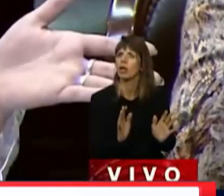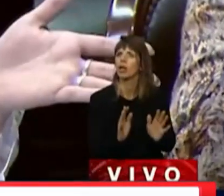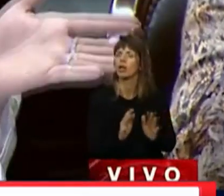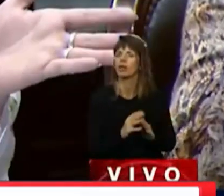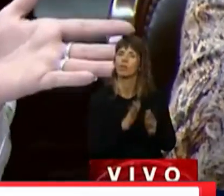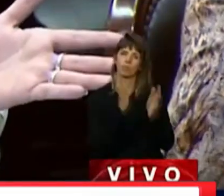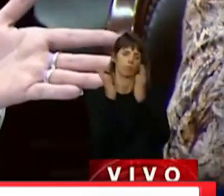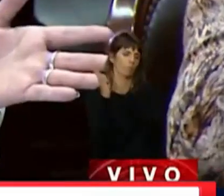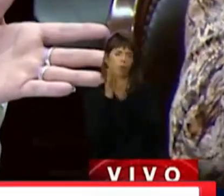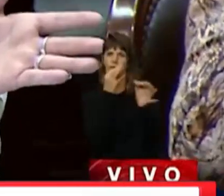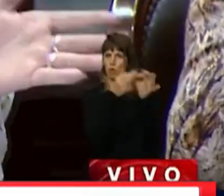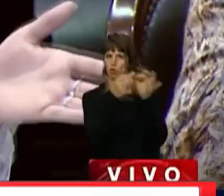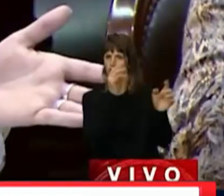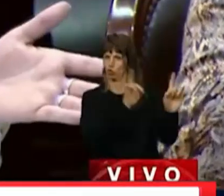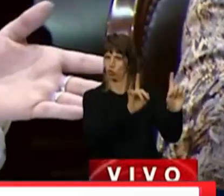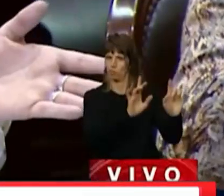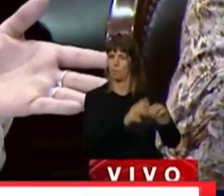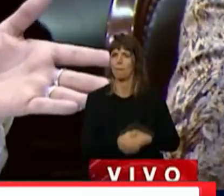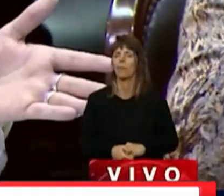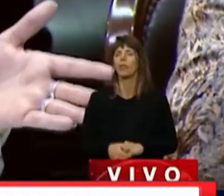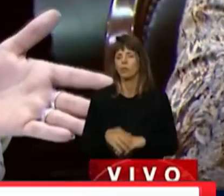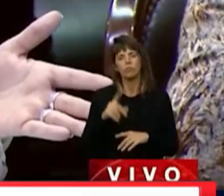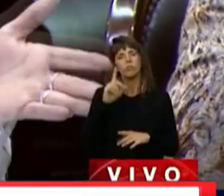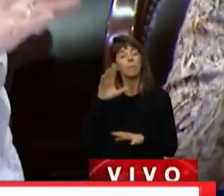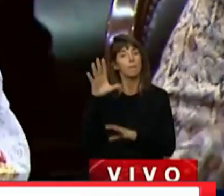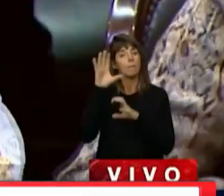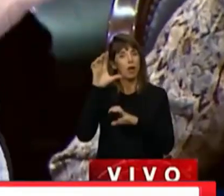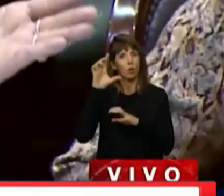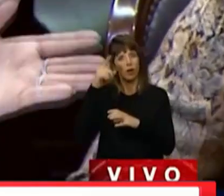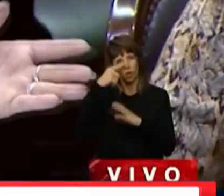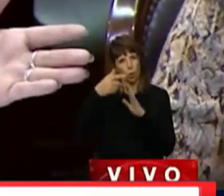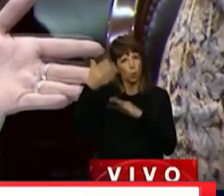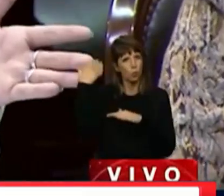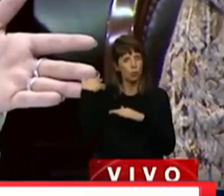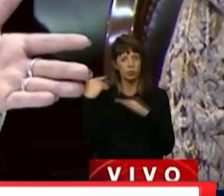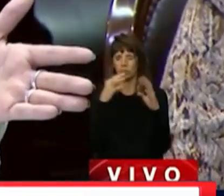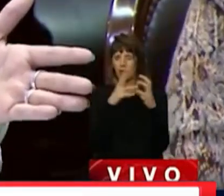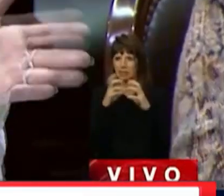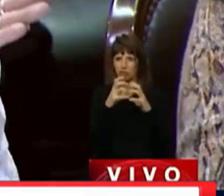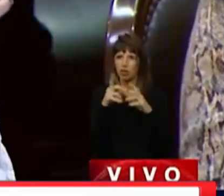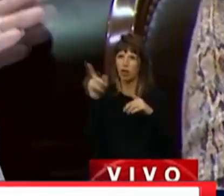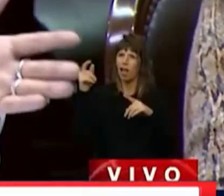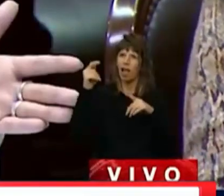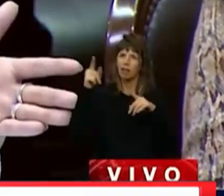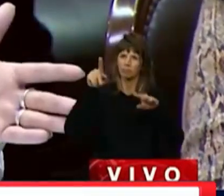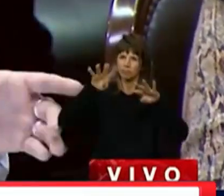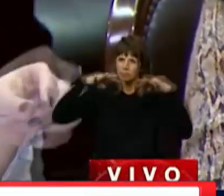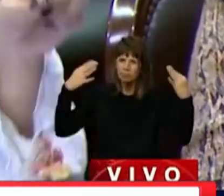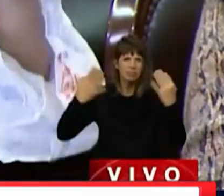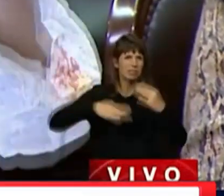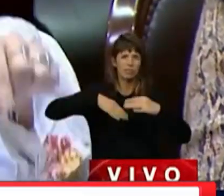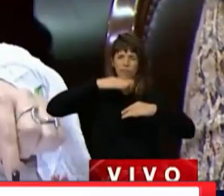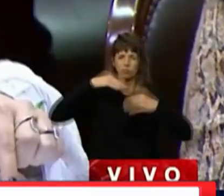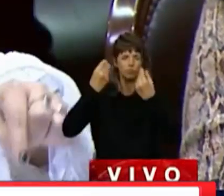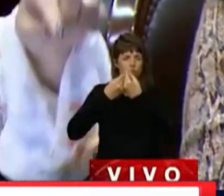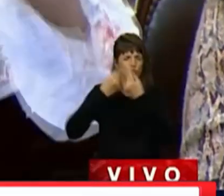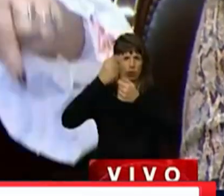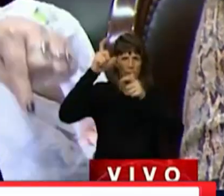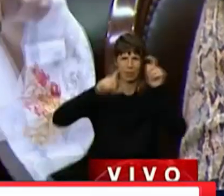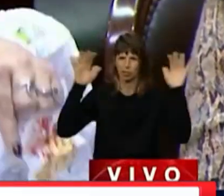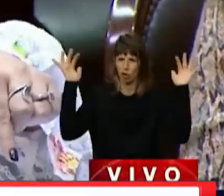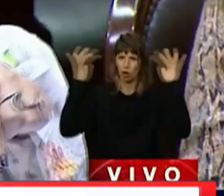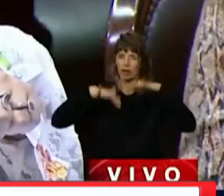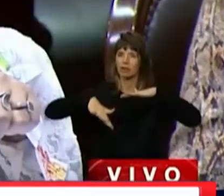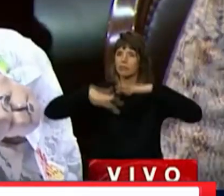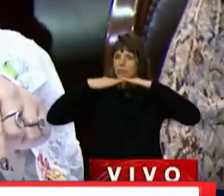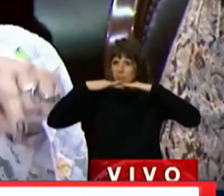No dialoguen, por favor, continúe, diputada. Recuerdo la última sesión donde esas gradas, esos balcones estaban repletos, porque aquí,